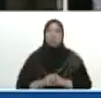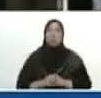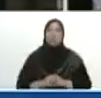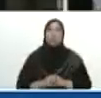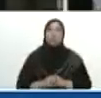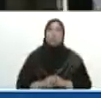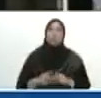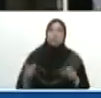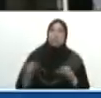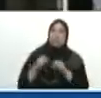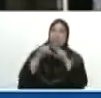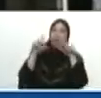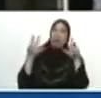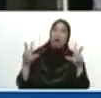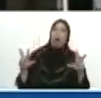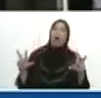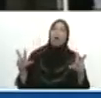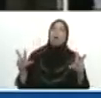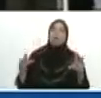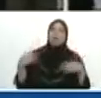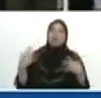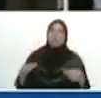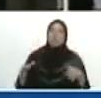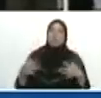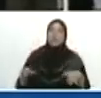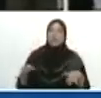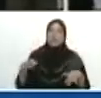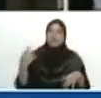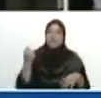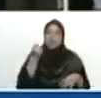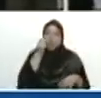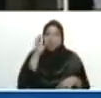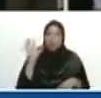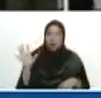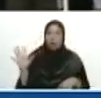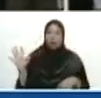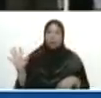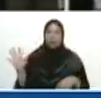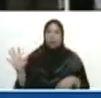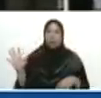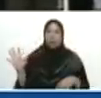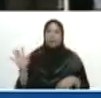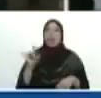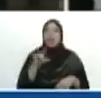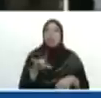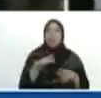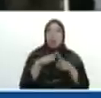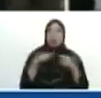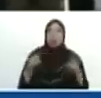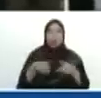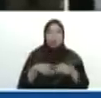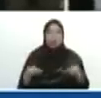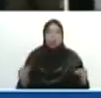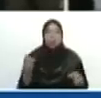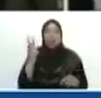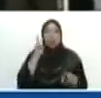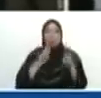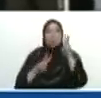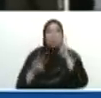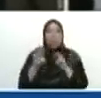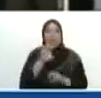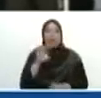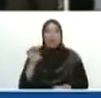qué molleja pues 33 hectáreas vamos a reforestar toda esa zona del oeste del este